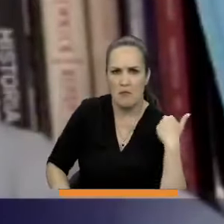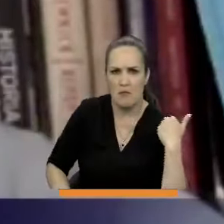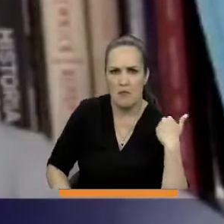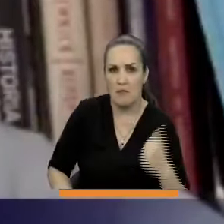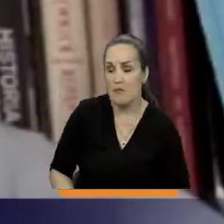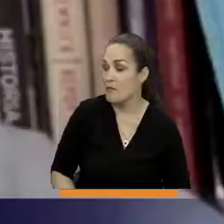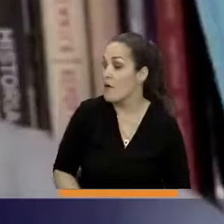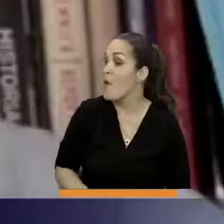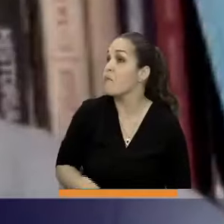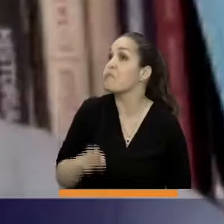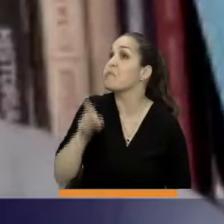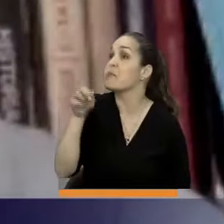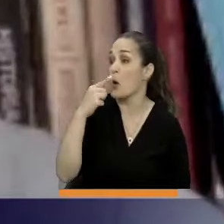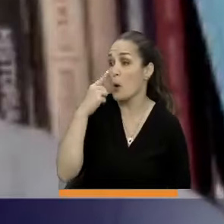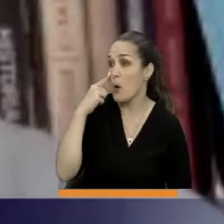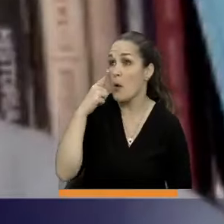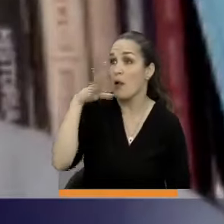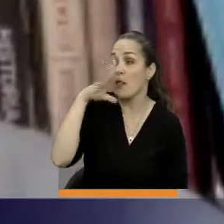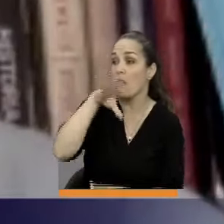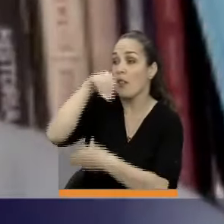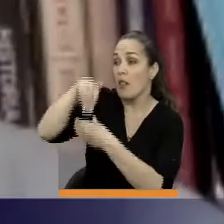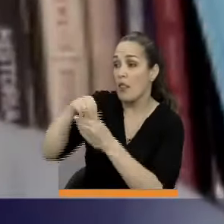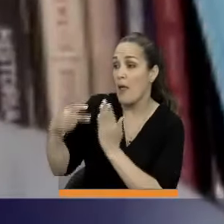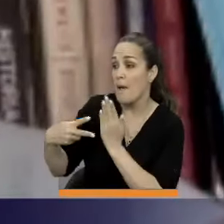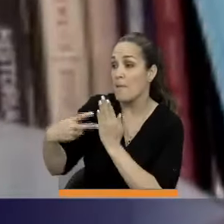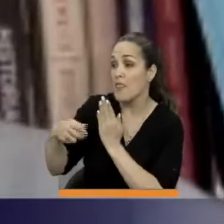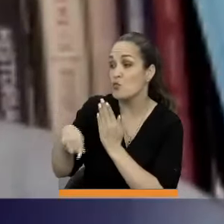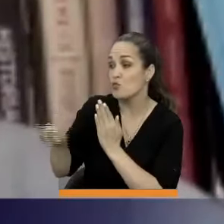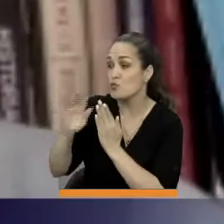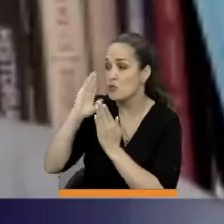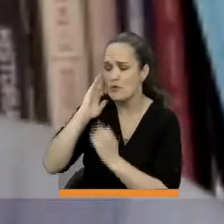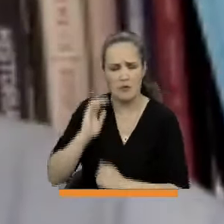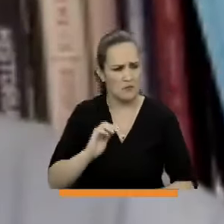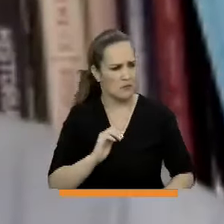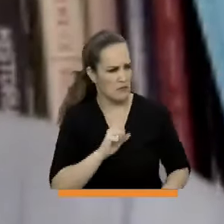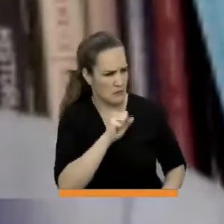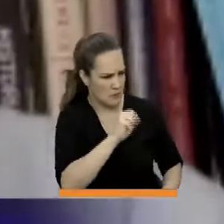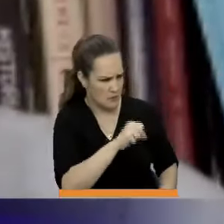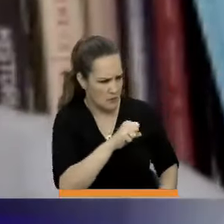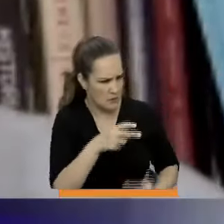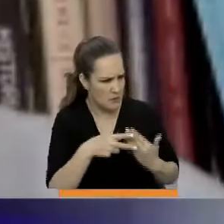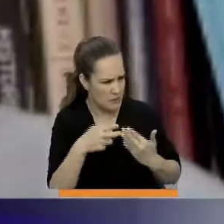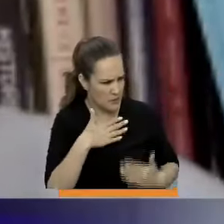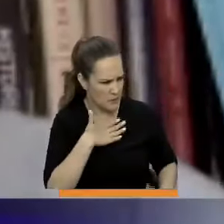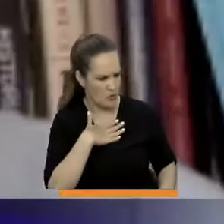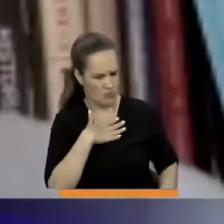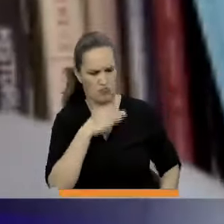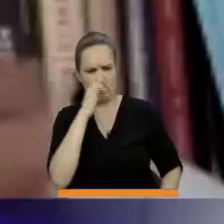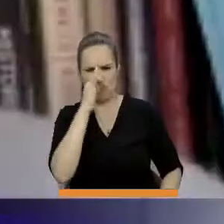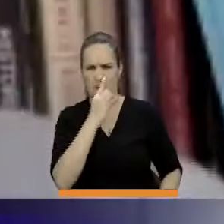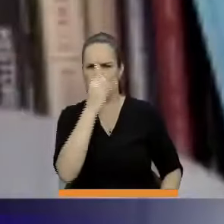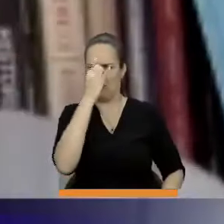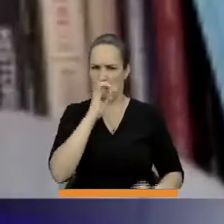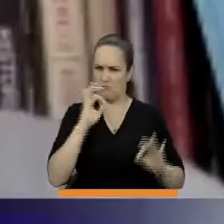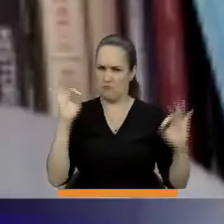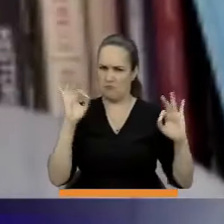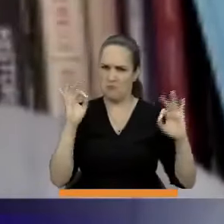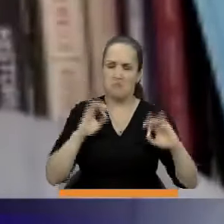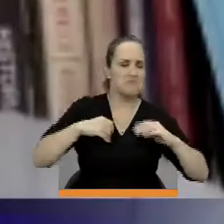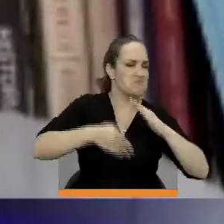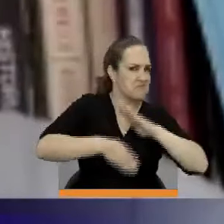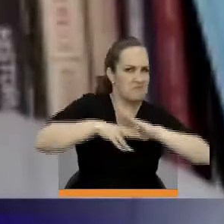indicios de que estaban interviniendo nuestros teléfonos a través de unas fuentes y todo eso. Entonces, luego